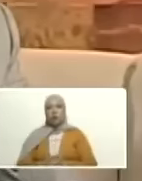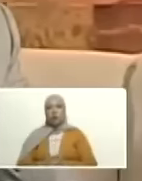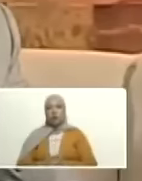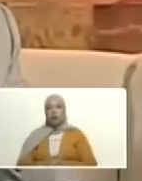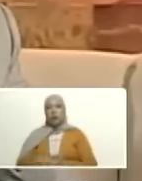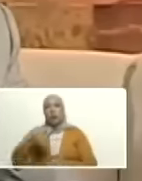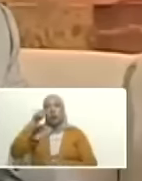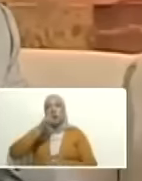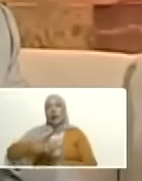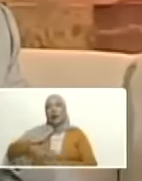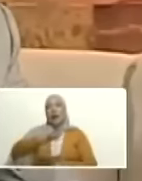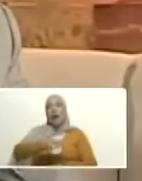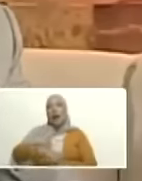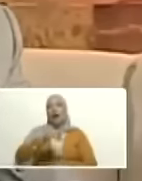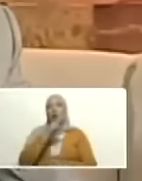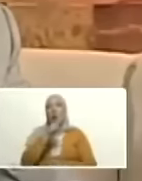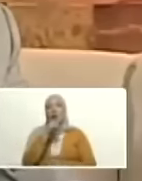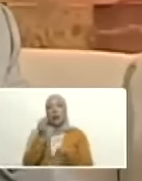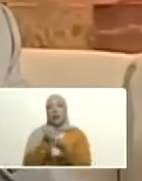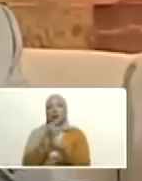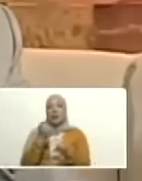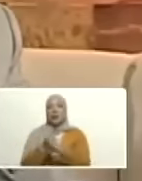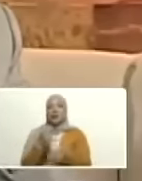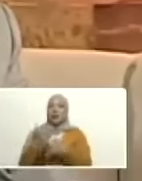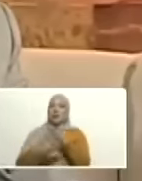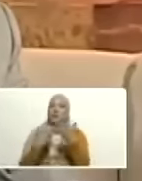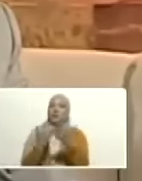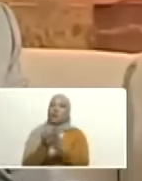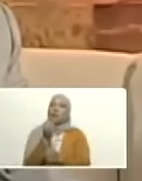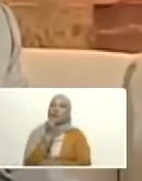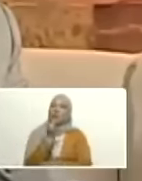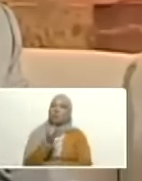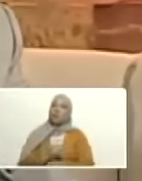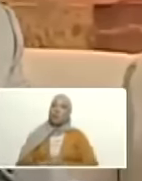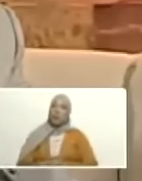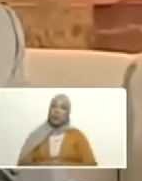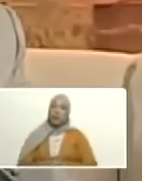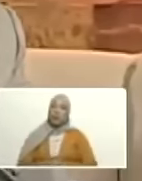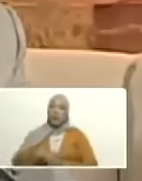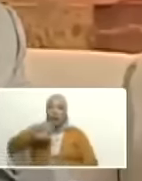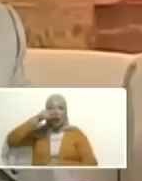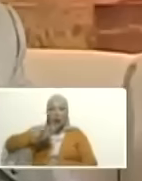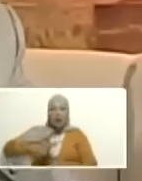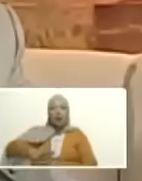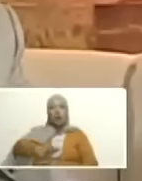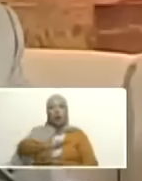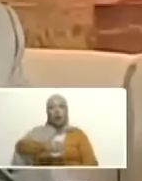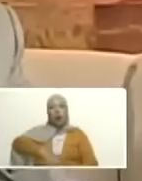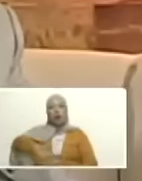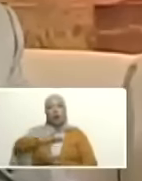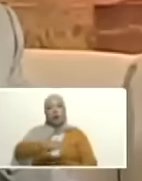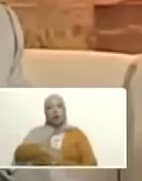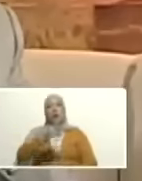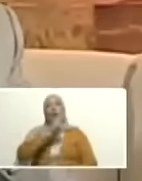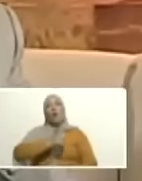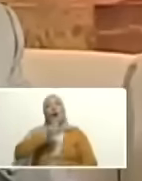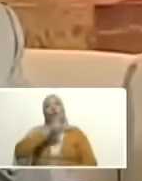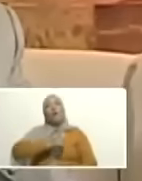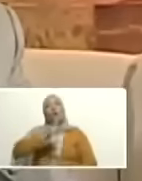del pueblo que lo han atacado con las sanciones criminales, de ese pueblo que ha